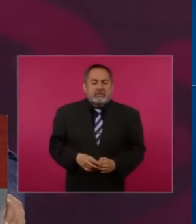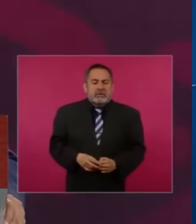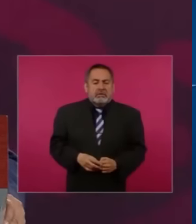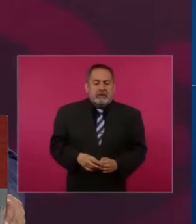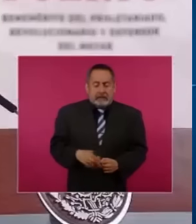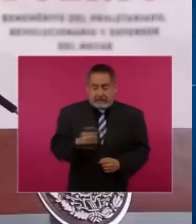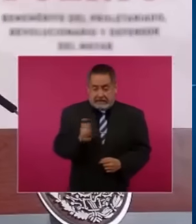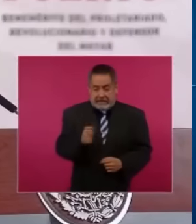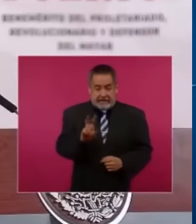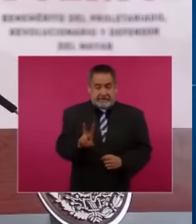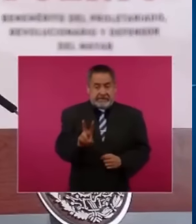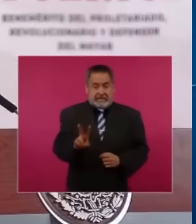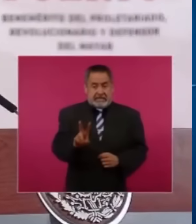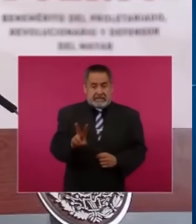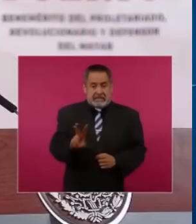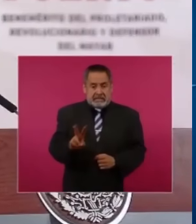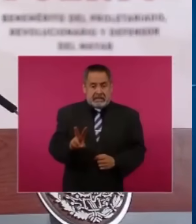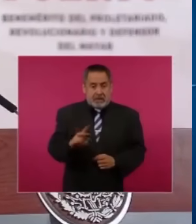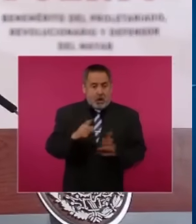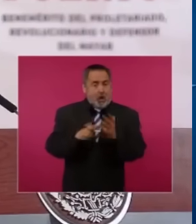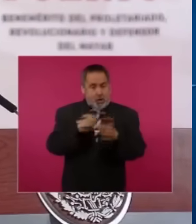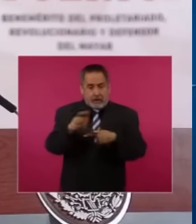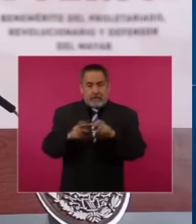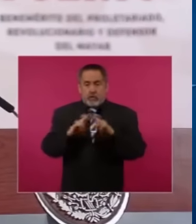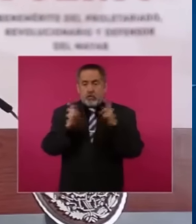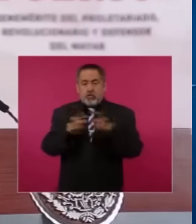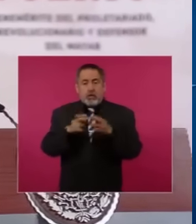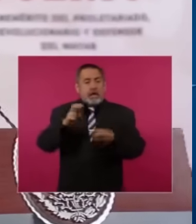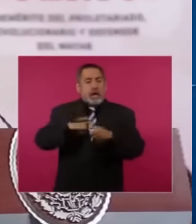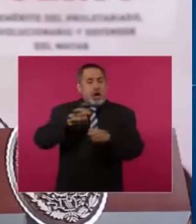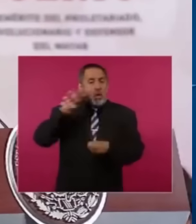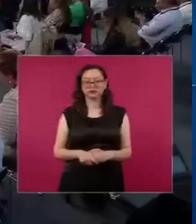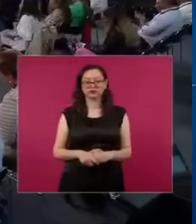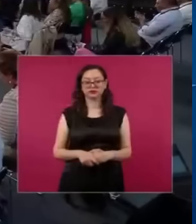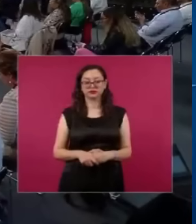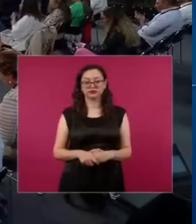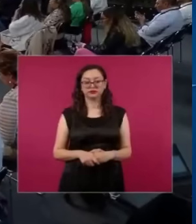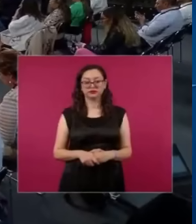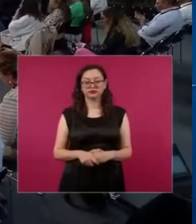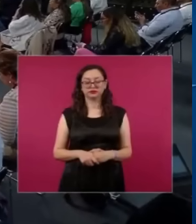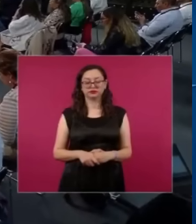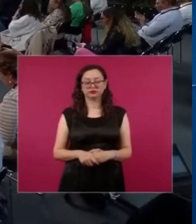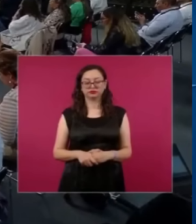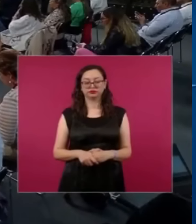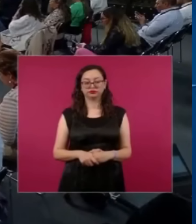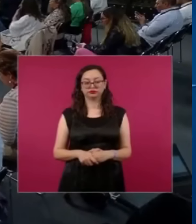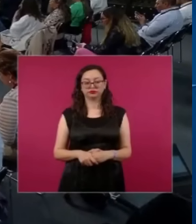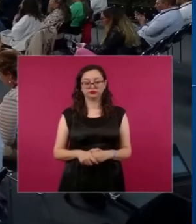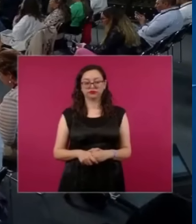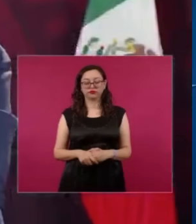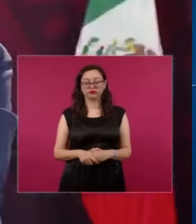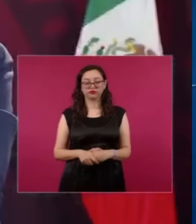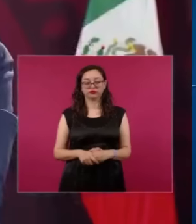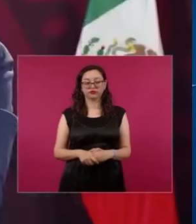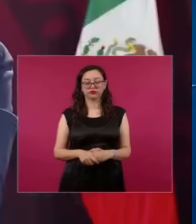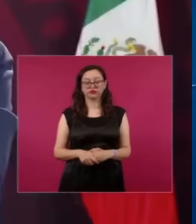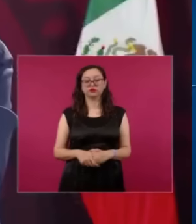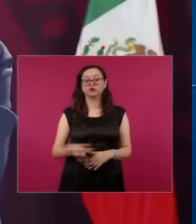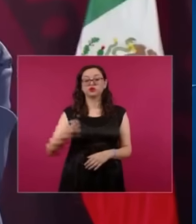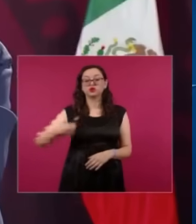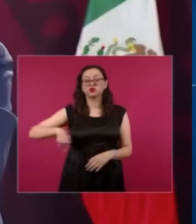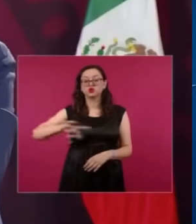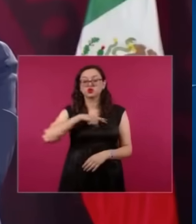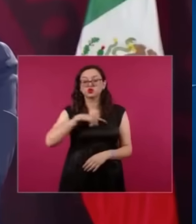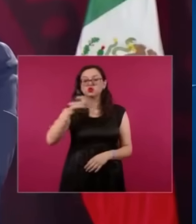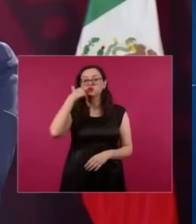Este viernes va a haber una reunión en Washington. Es que estamos buscando que lleguen a